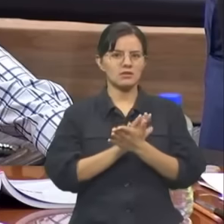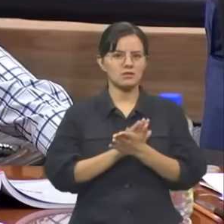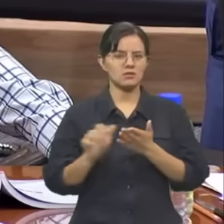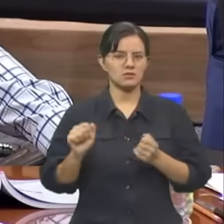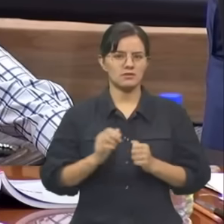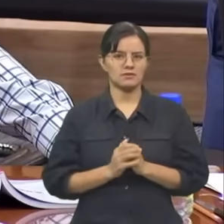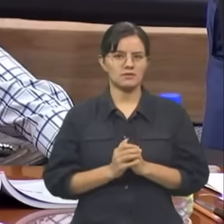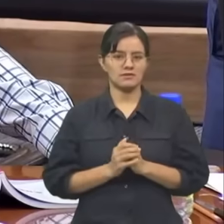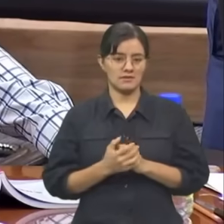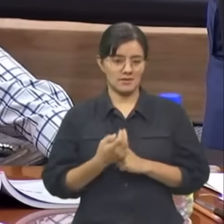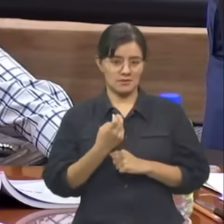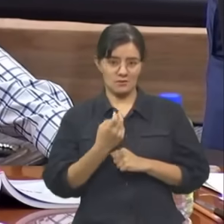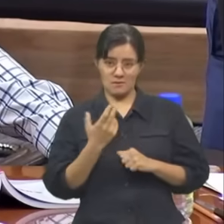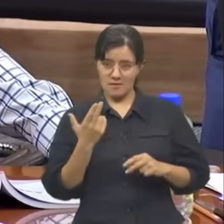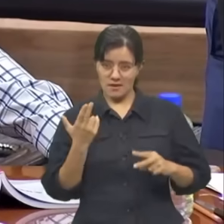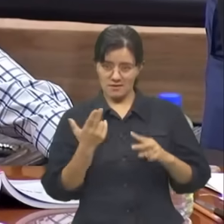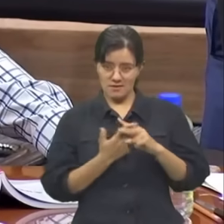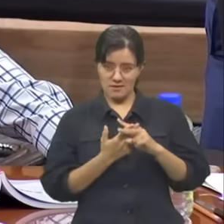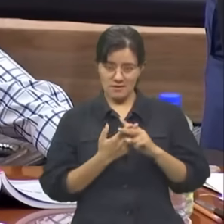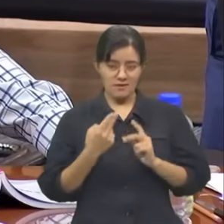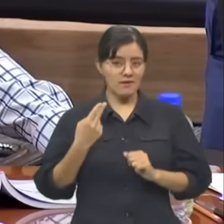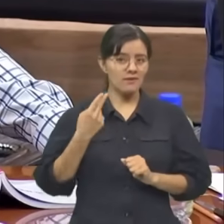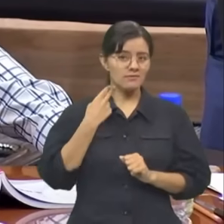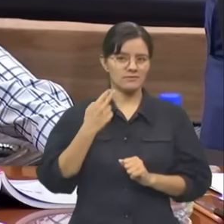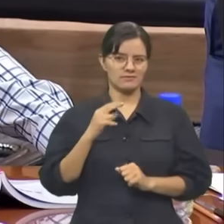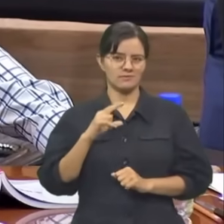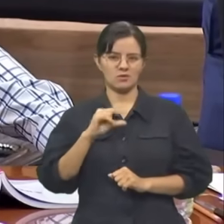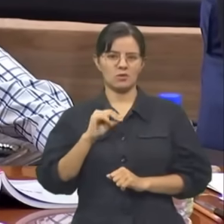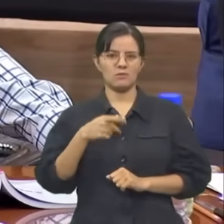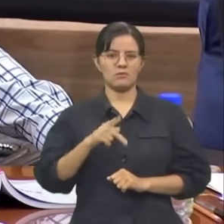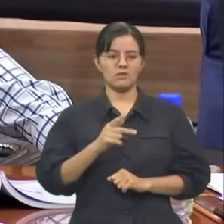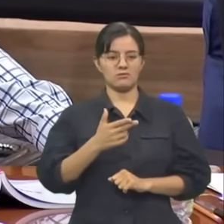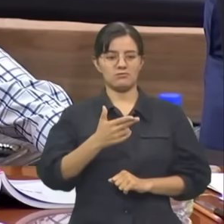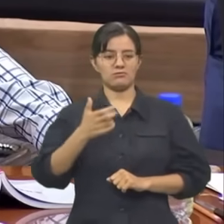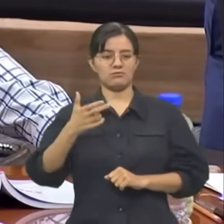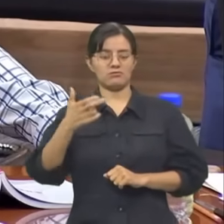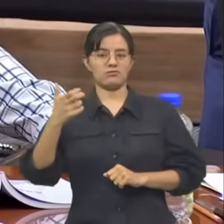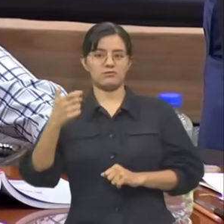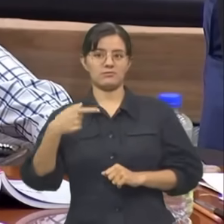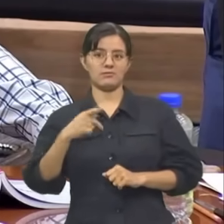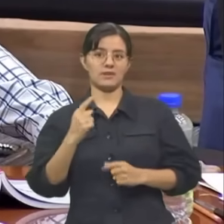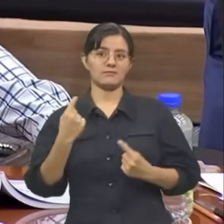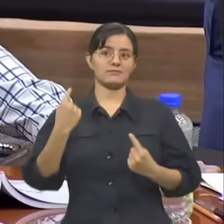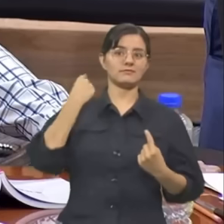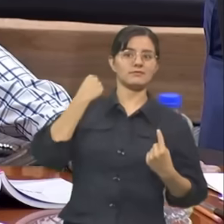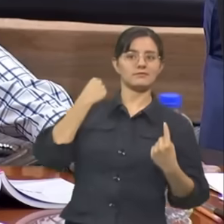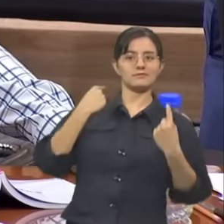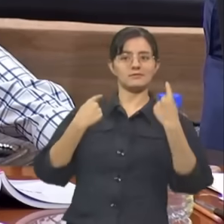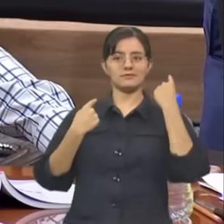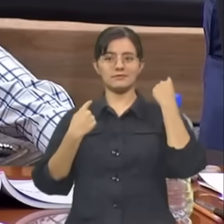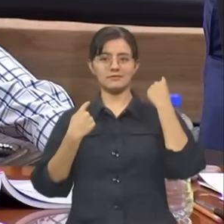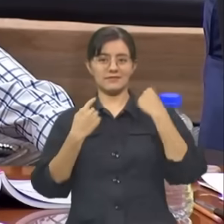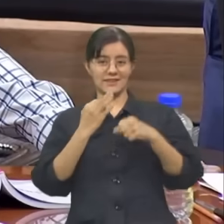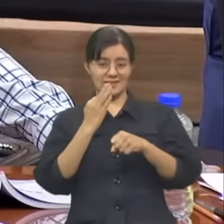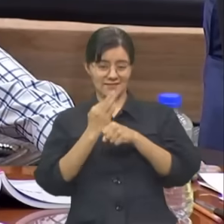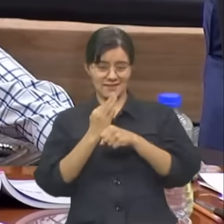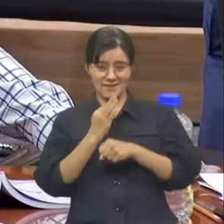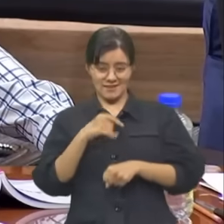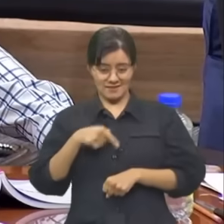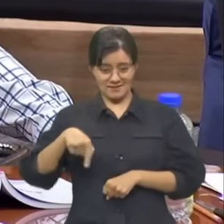mataron pero si nos tiraron tres balazos Solo que no nos dieron no estamos aquí por